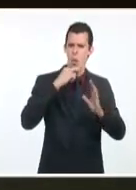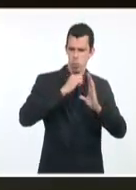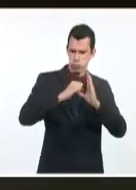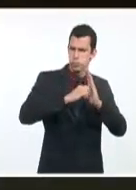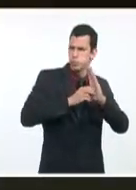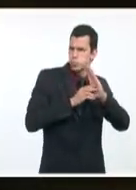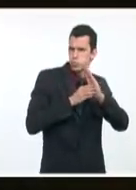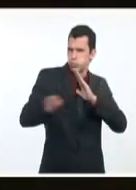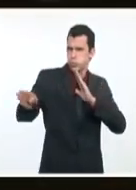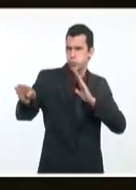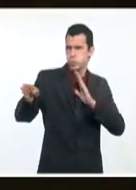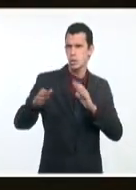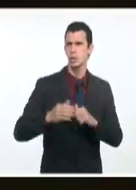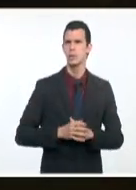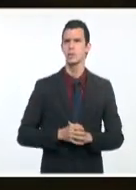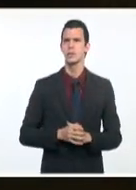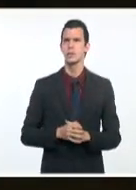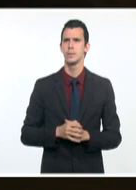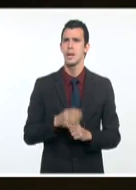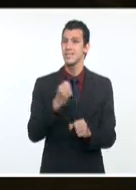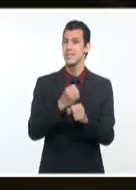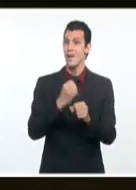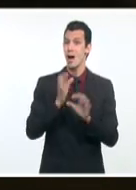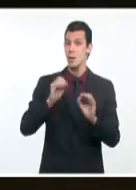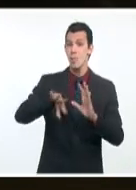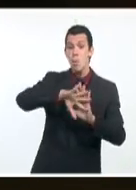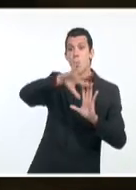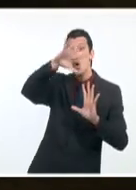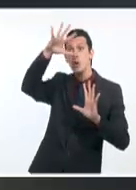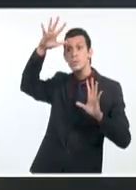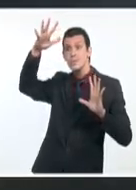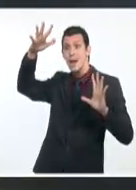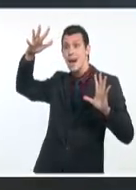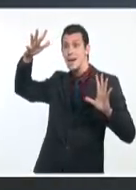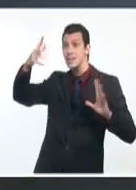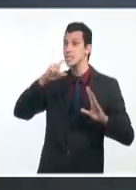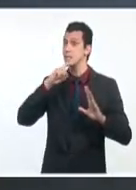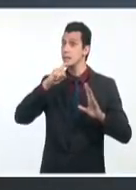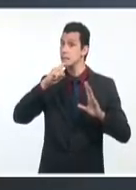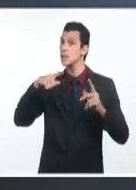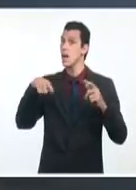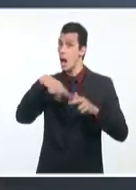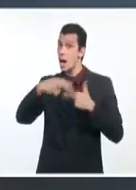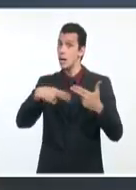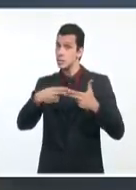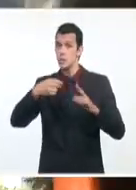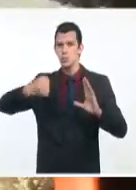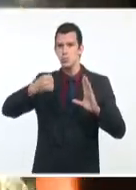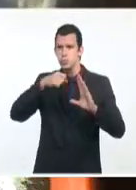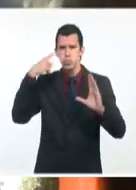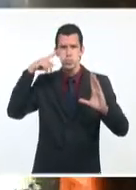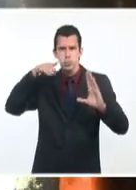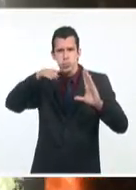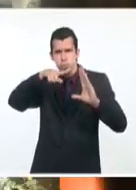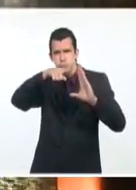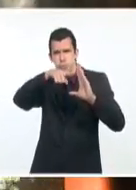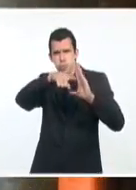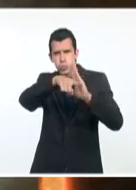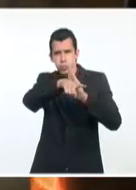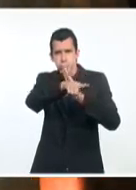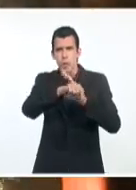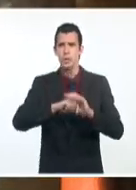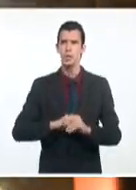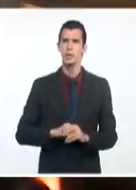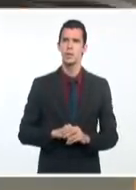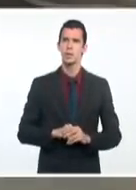adentro, a casi 3 kilómetros de profundidad, las imágenes expresan hasta dónde han